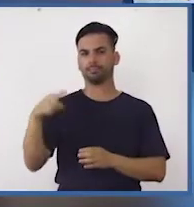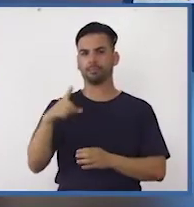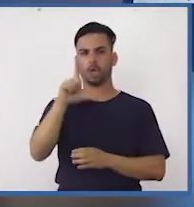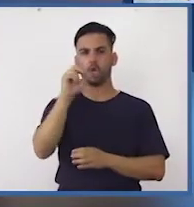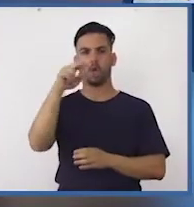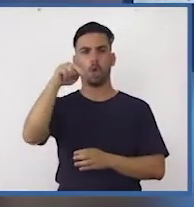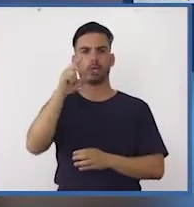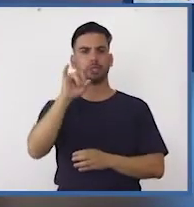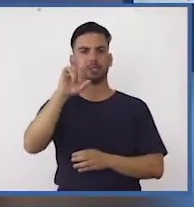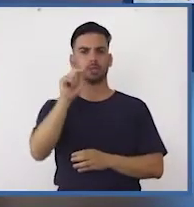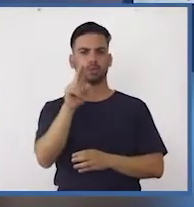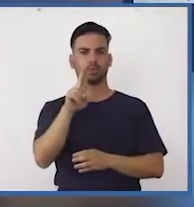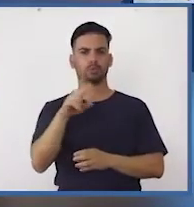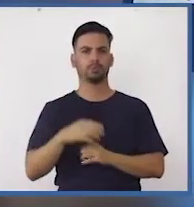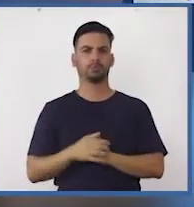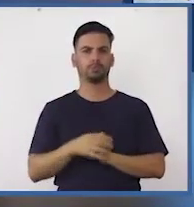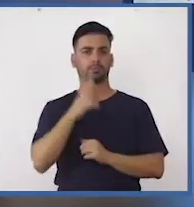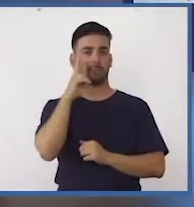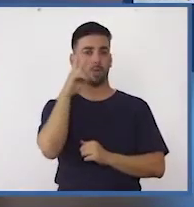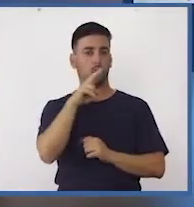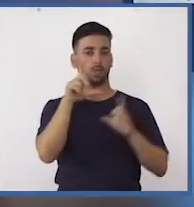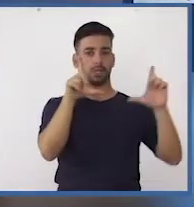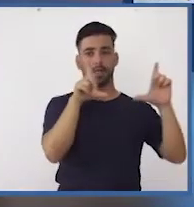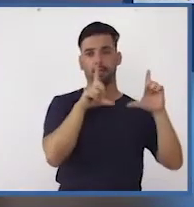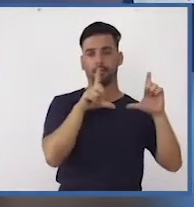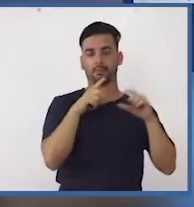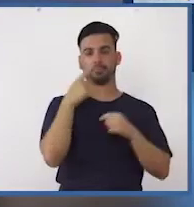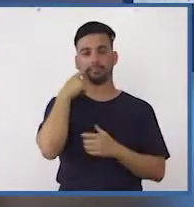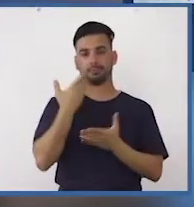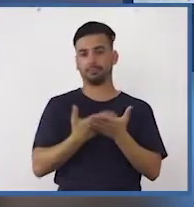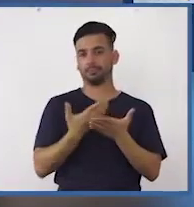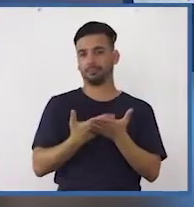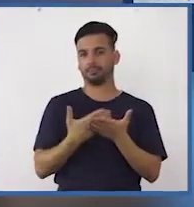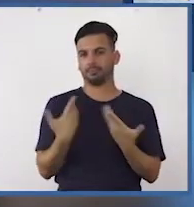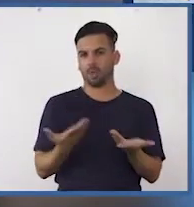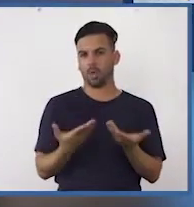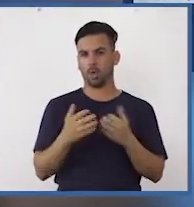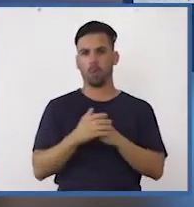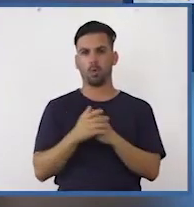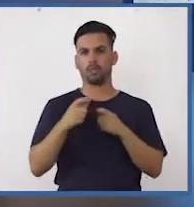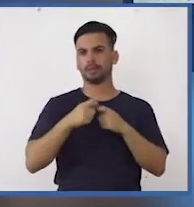en ese movimiento, en esa gráfica que estamos presentando.